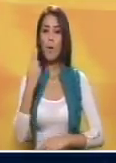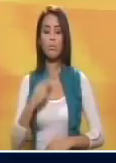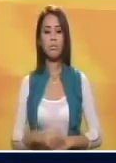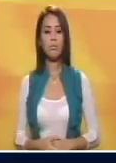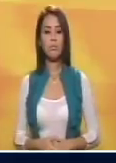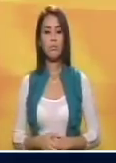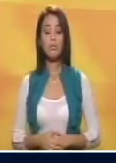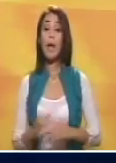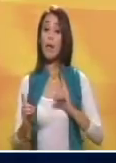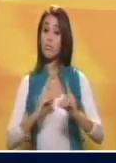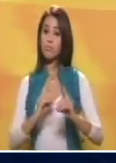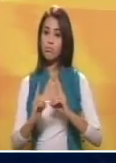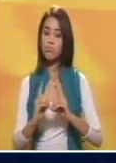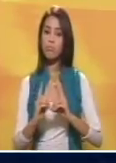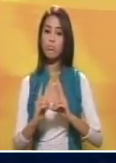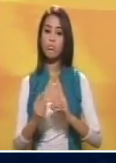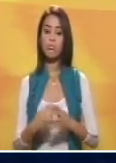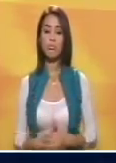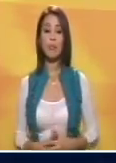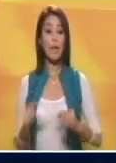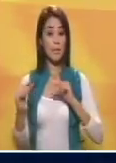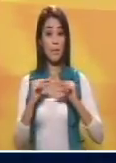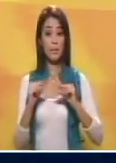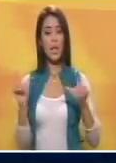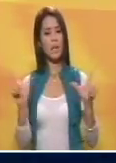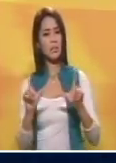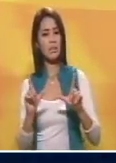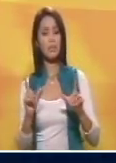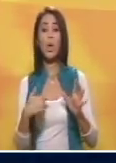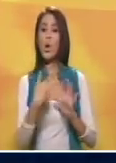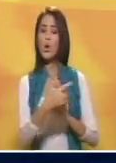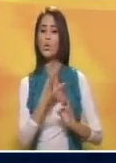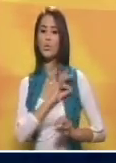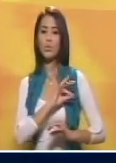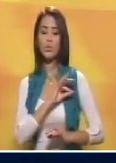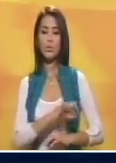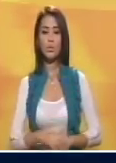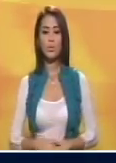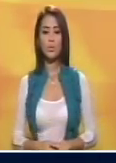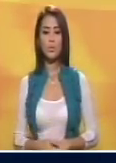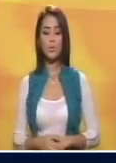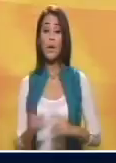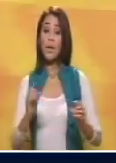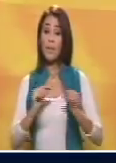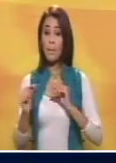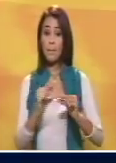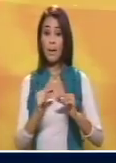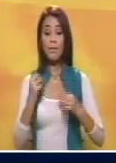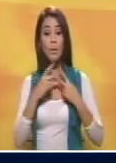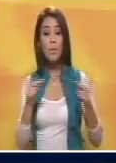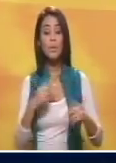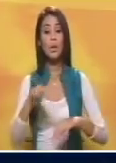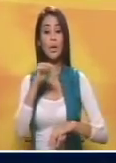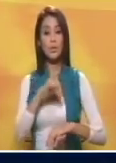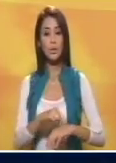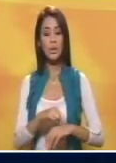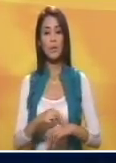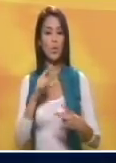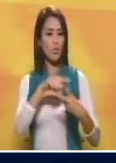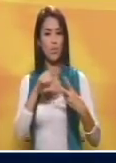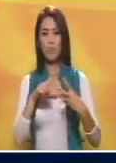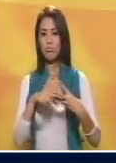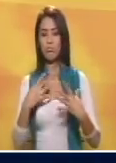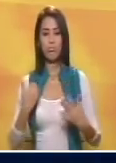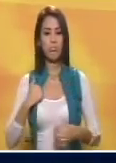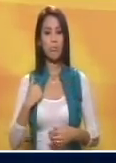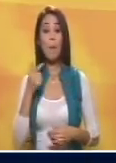a debatir de cara a las televisoras, a las redes sociales, debate público nacional, 1, 2, 3 debates, para